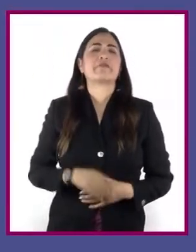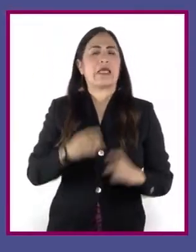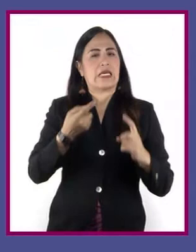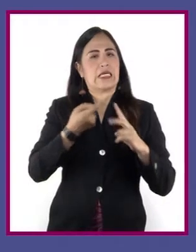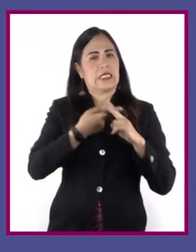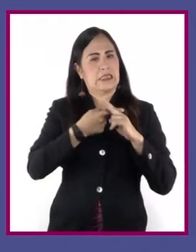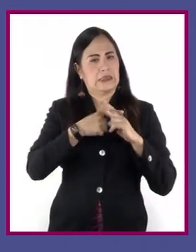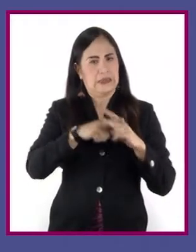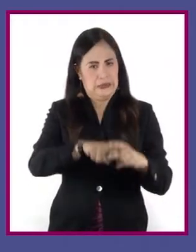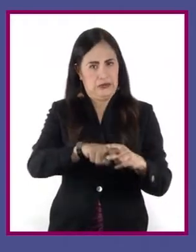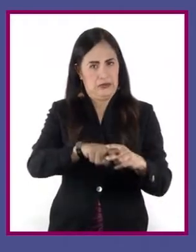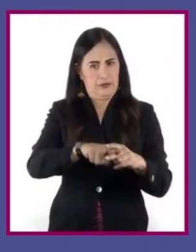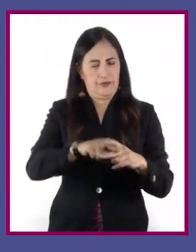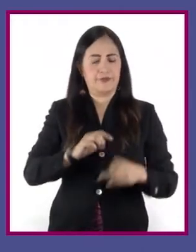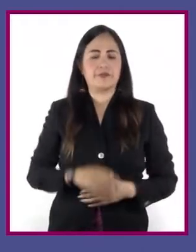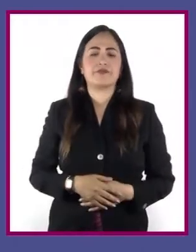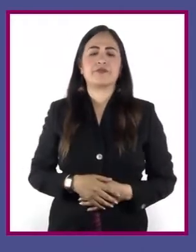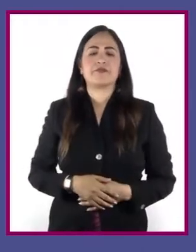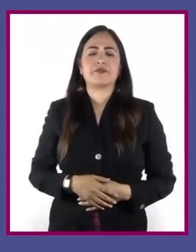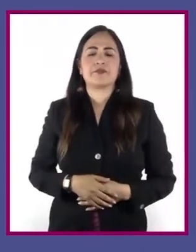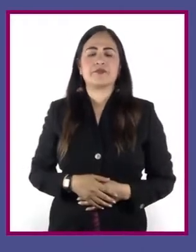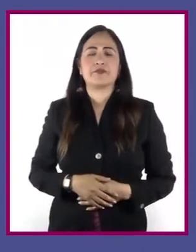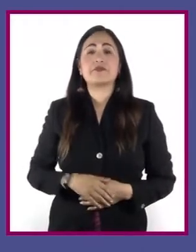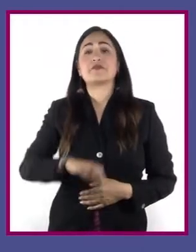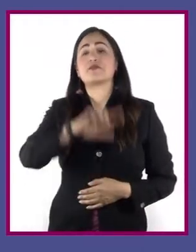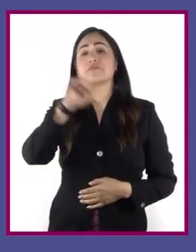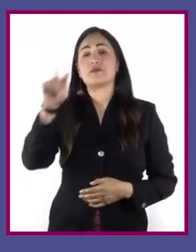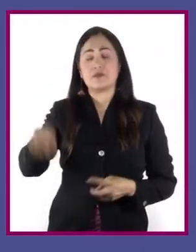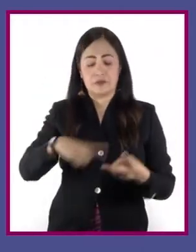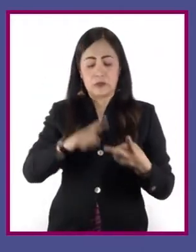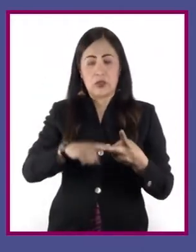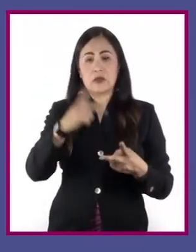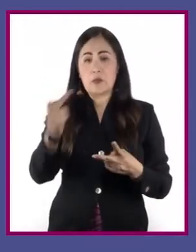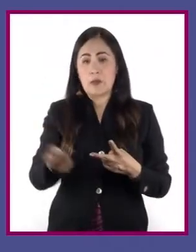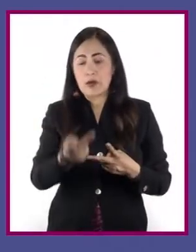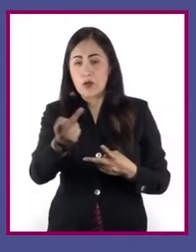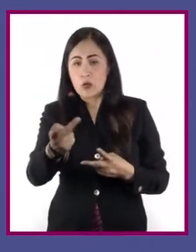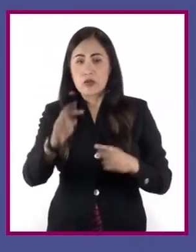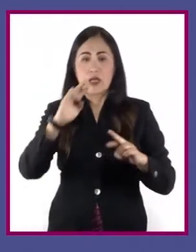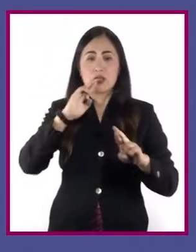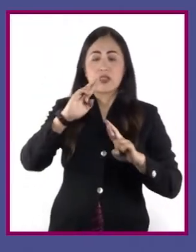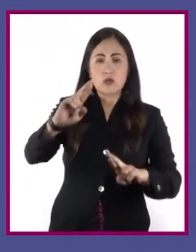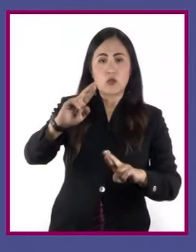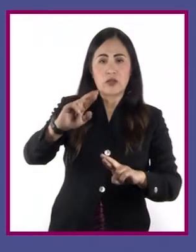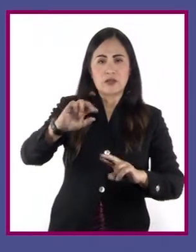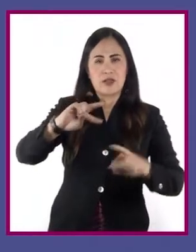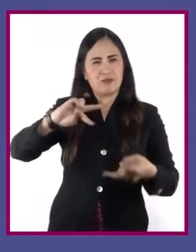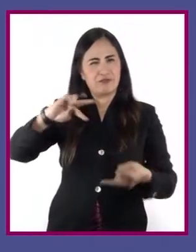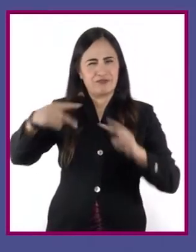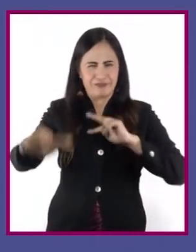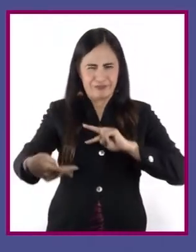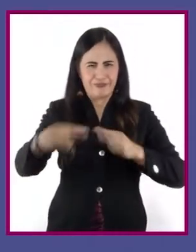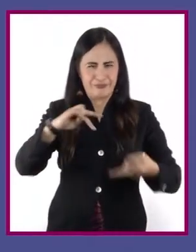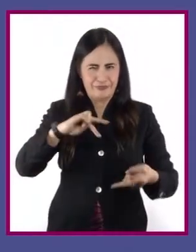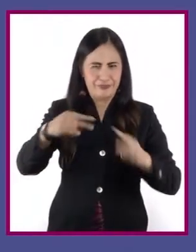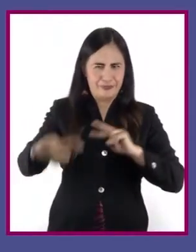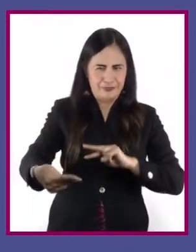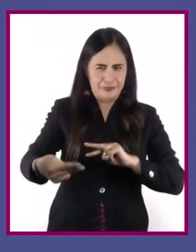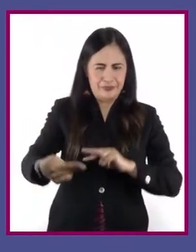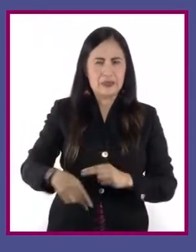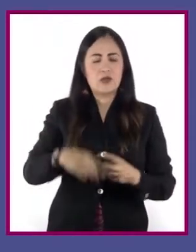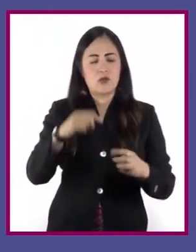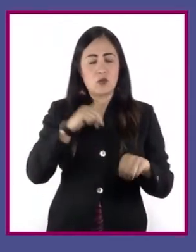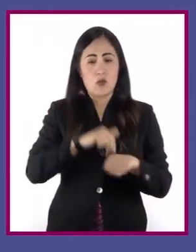presentación. 2. Incluir las preguntas y respuestas intercaladas. Y 3.